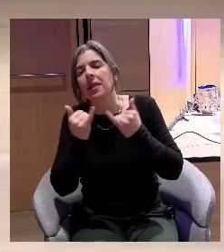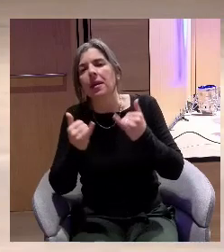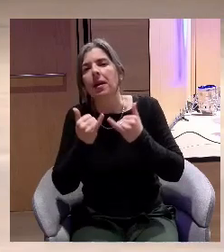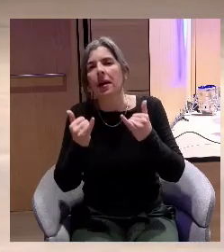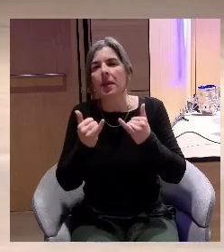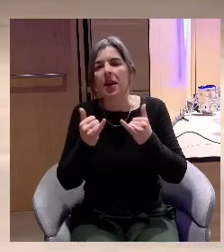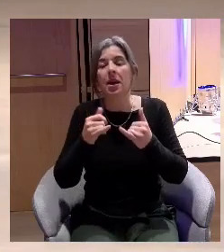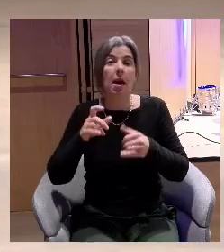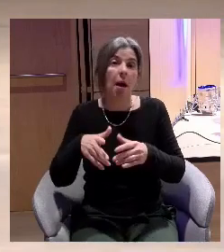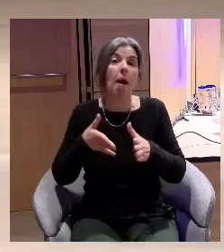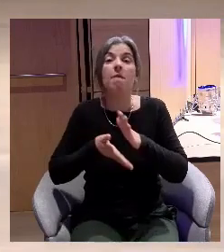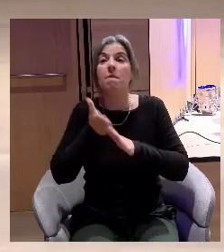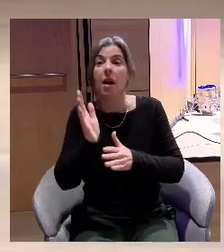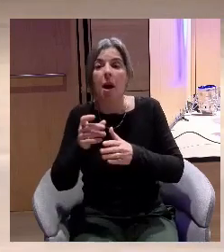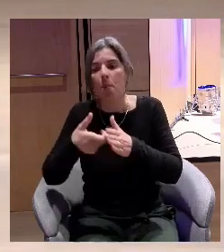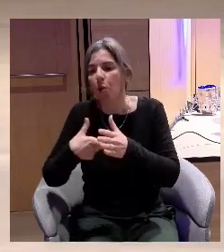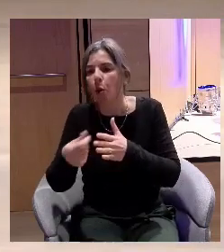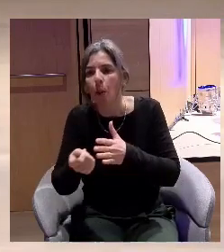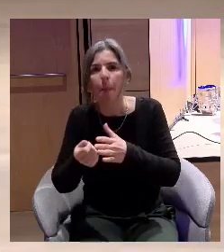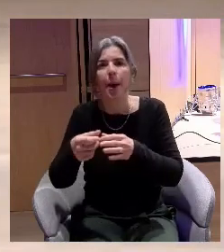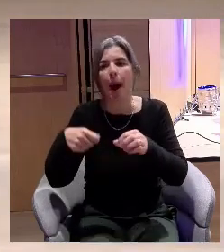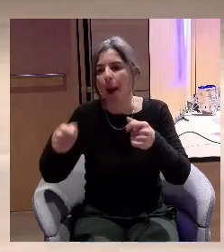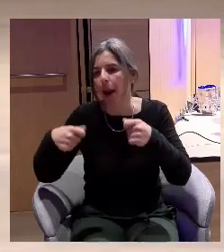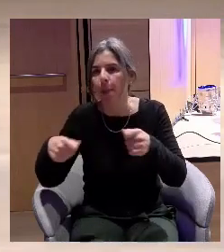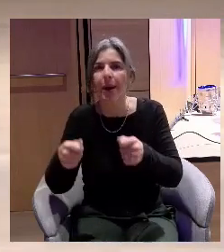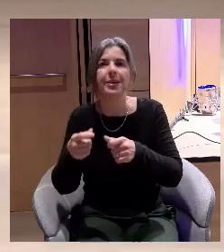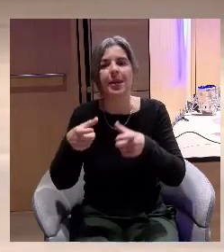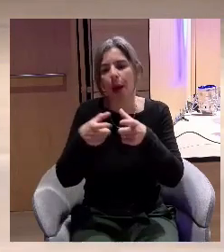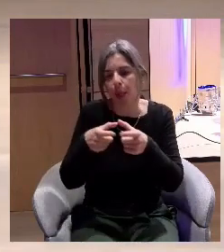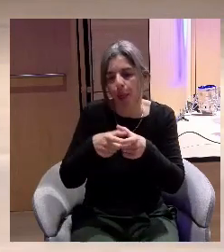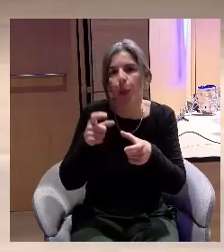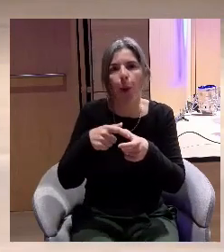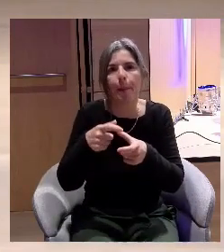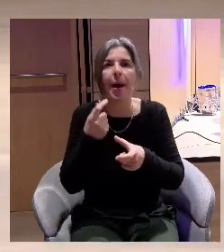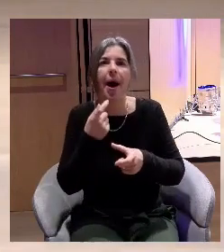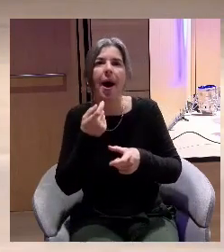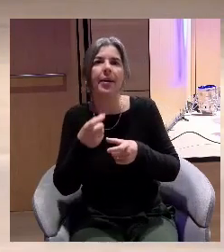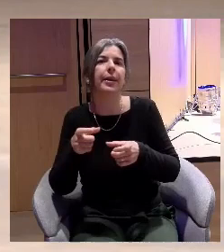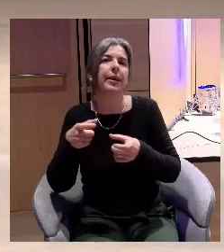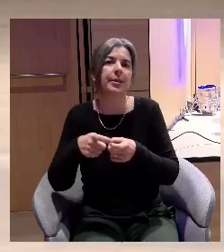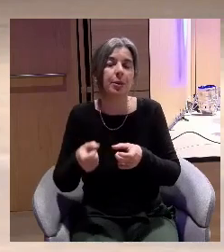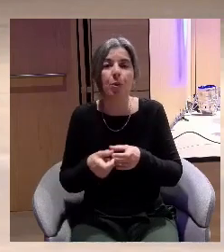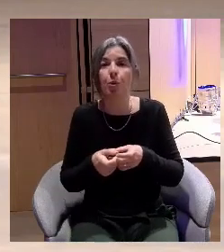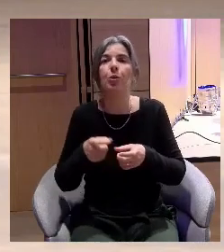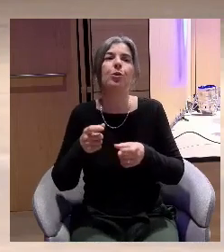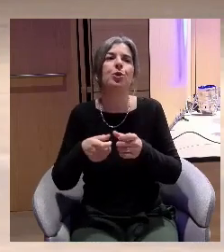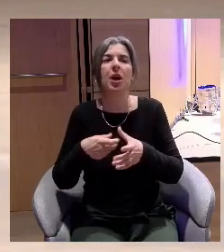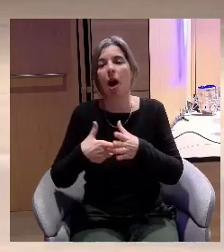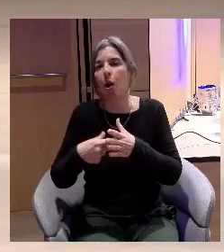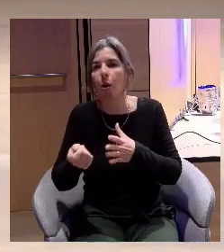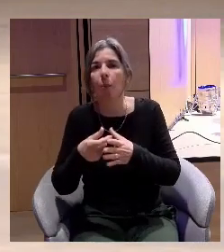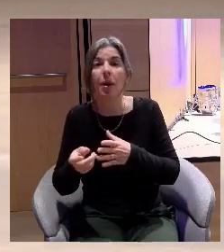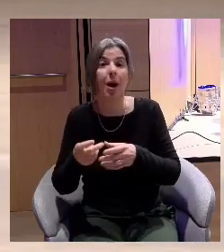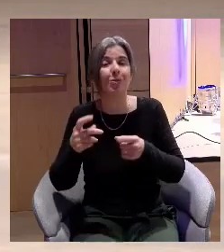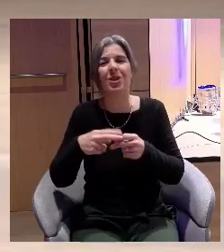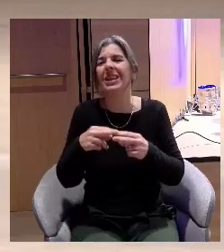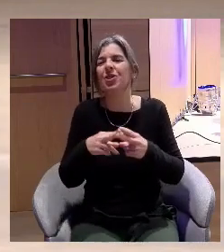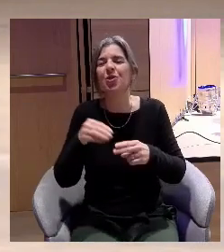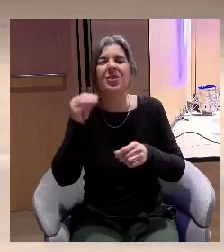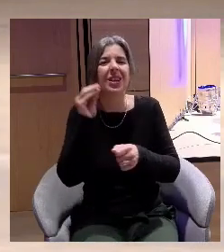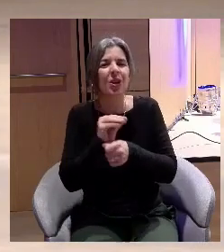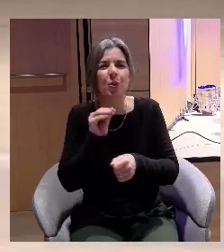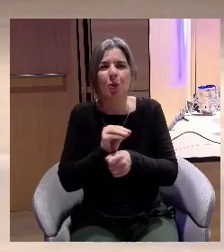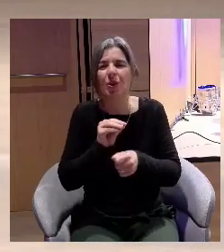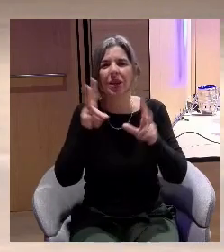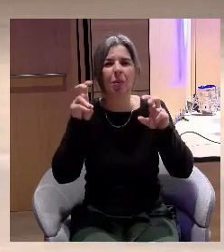el tomate y la cebolla en el día a día, o sea, digamos, tanto desde lo económico como desde lo cultural,